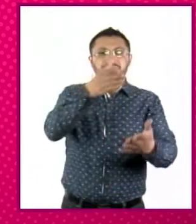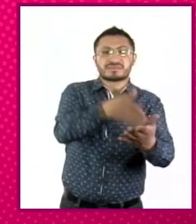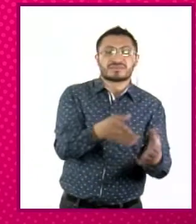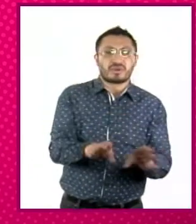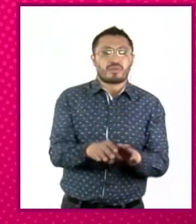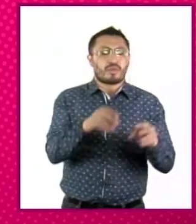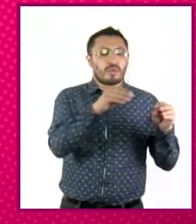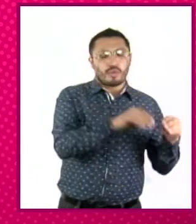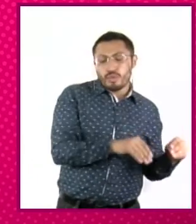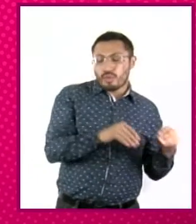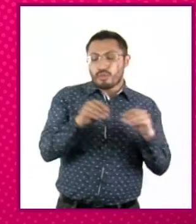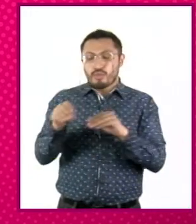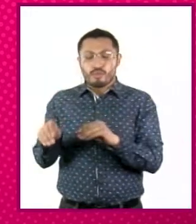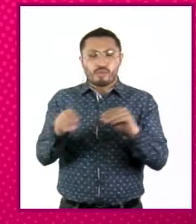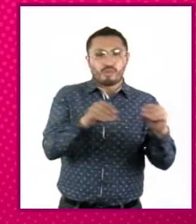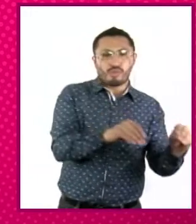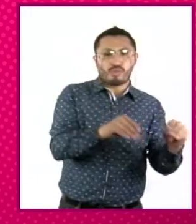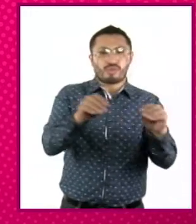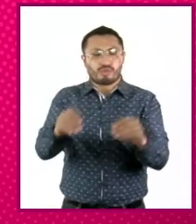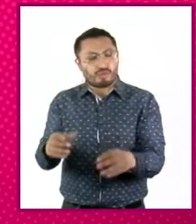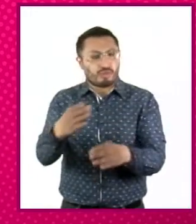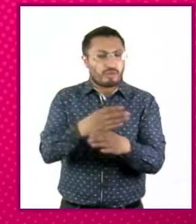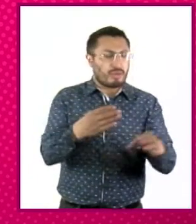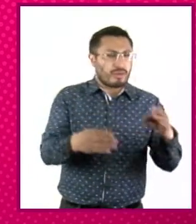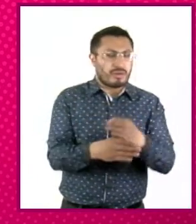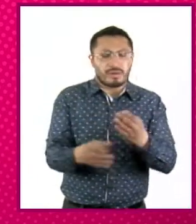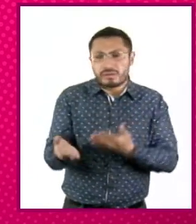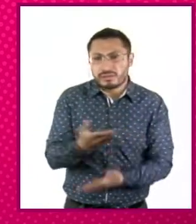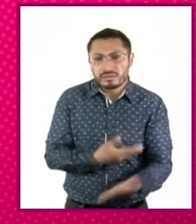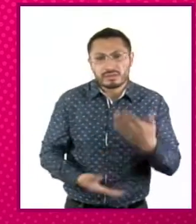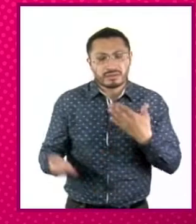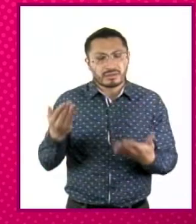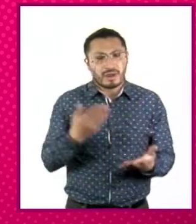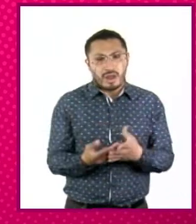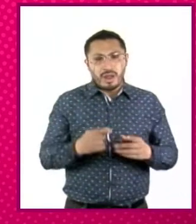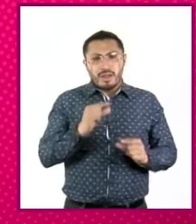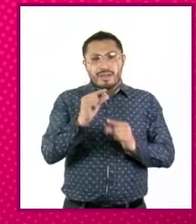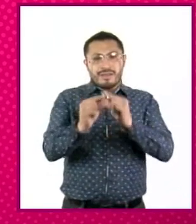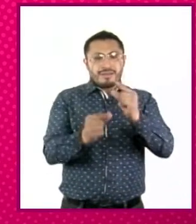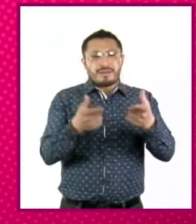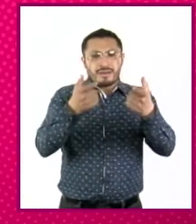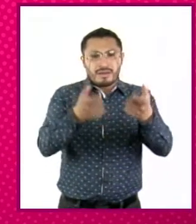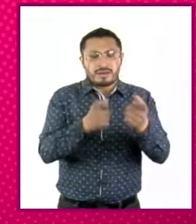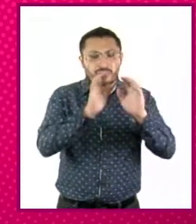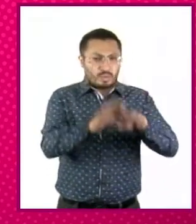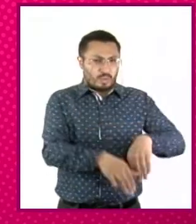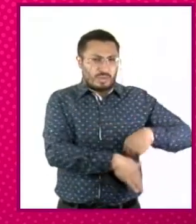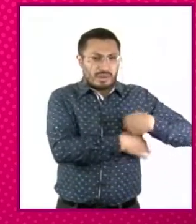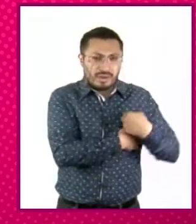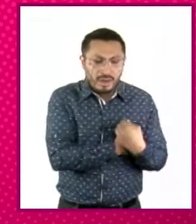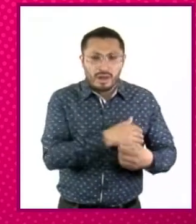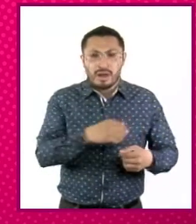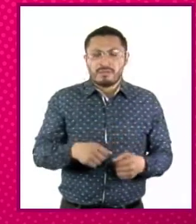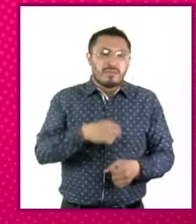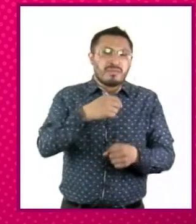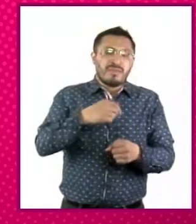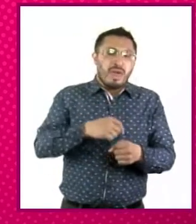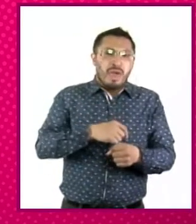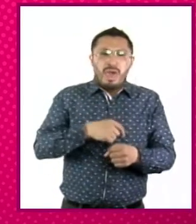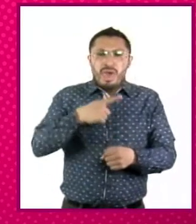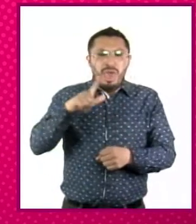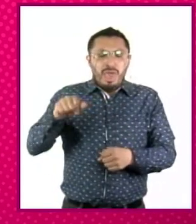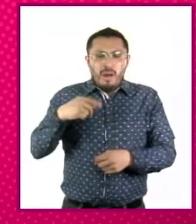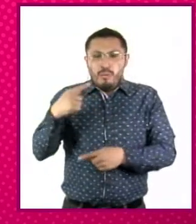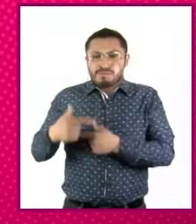feudo a otro intercambiando mercancías y comenzaron a acumular dinero. En una segunda o tercera generación